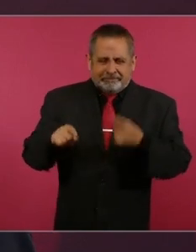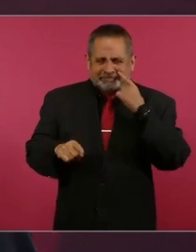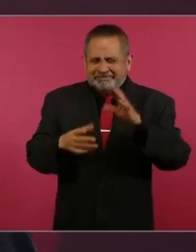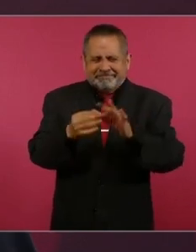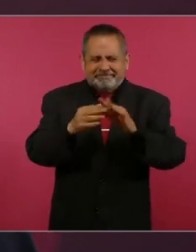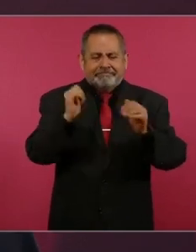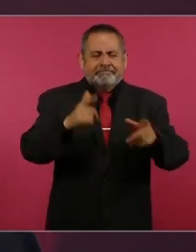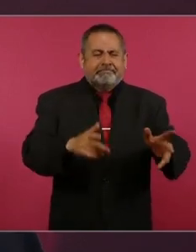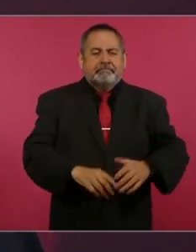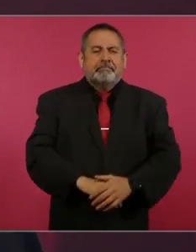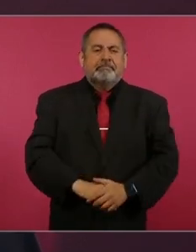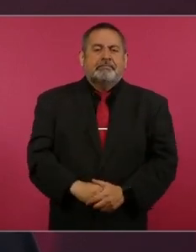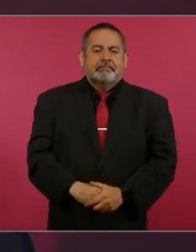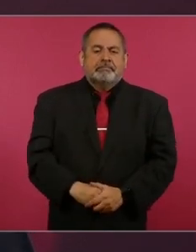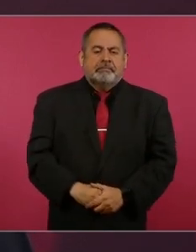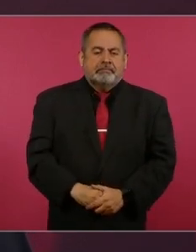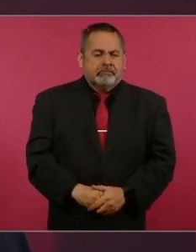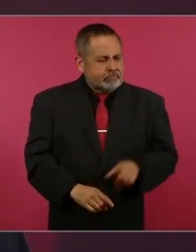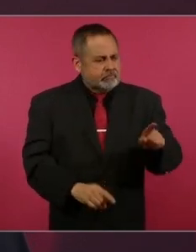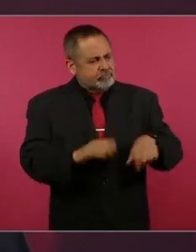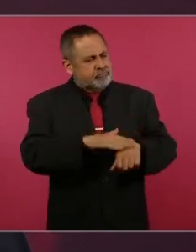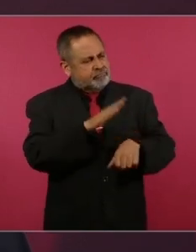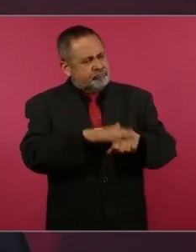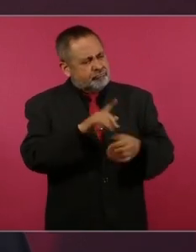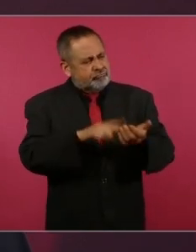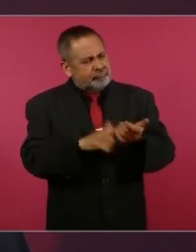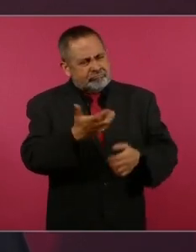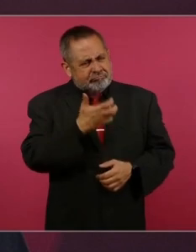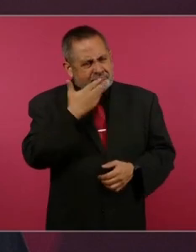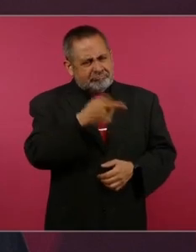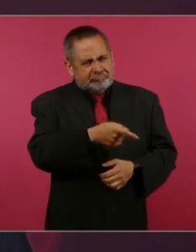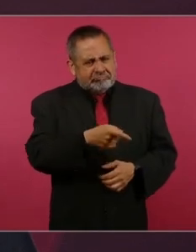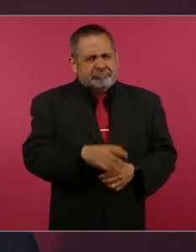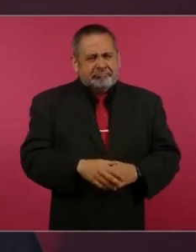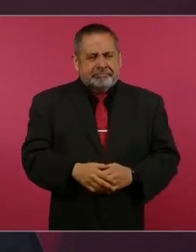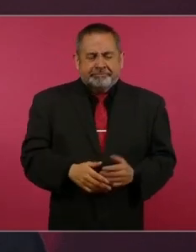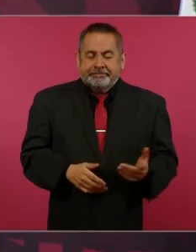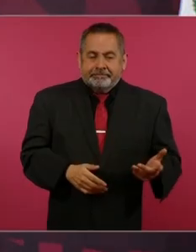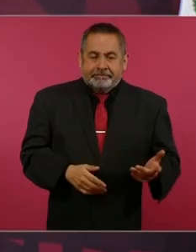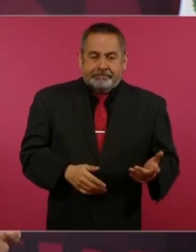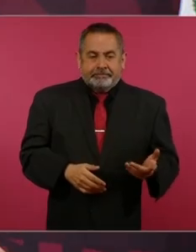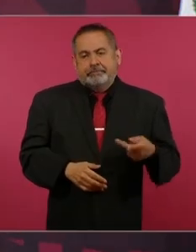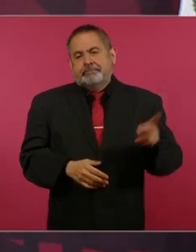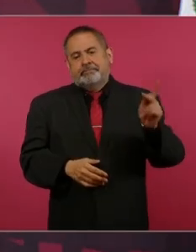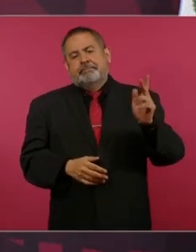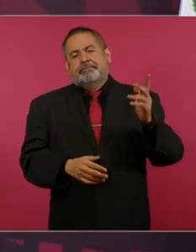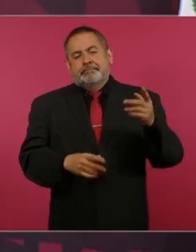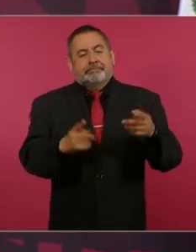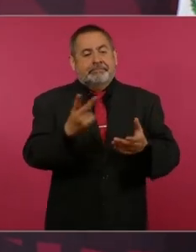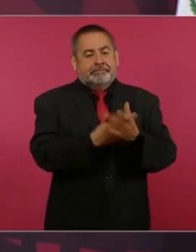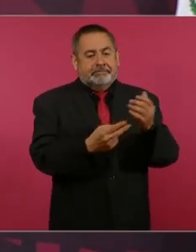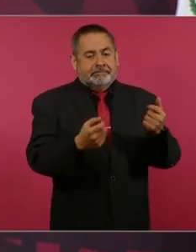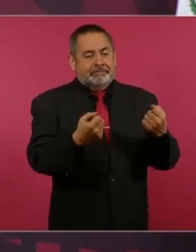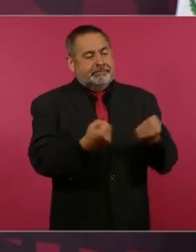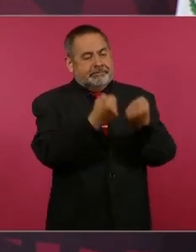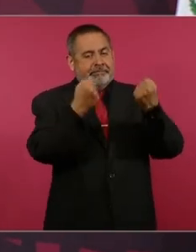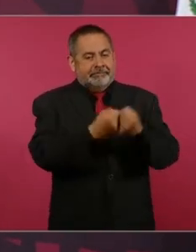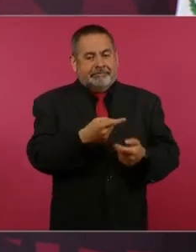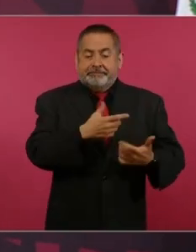algo así. Y lo has hecho muy bien, sí, lo has hecho bien. Pero ya cuando no le